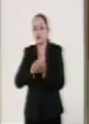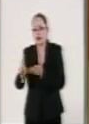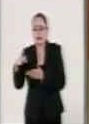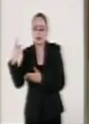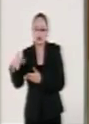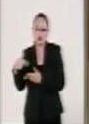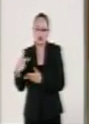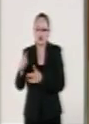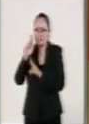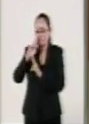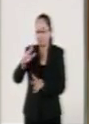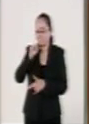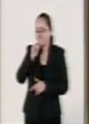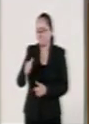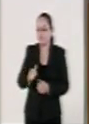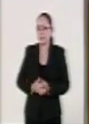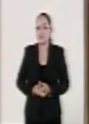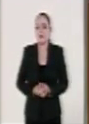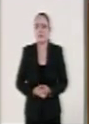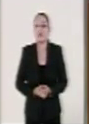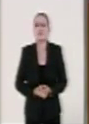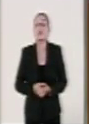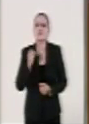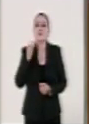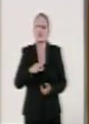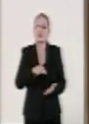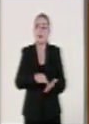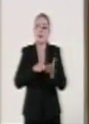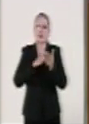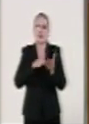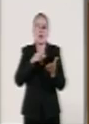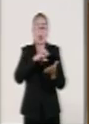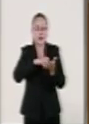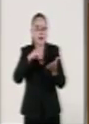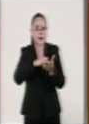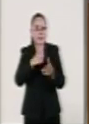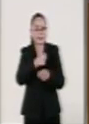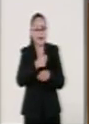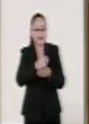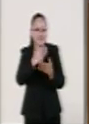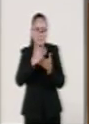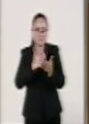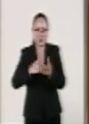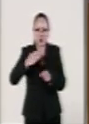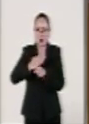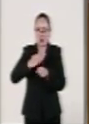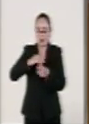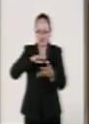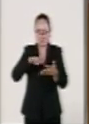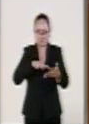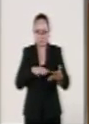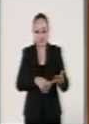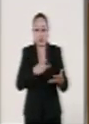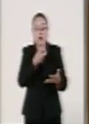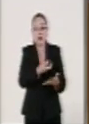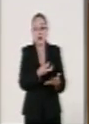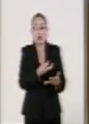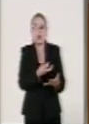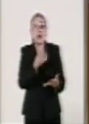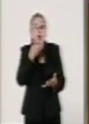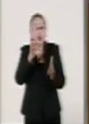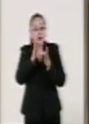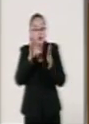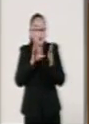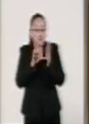sus derechos humanos. Como se establece en la consideración sexta del dictamen que examinamos, hoy nuestra